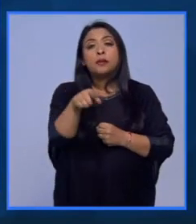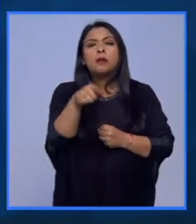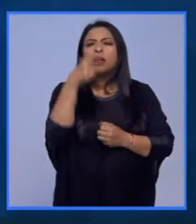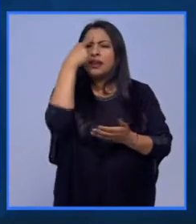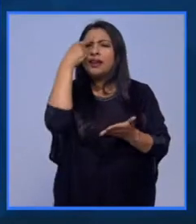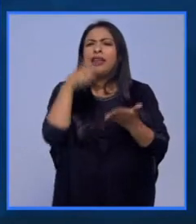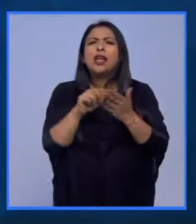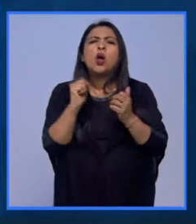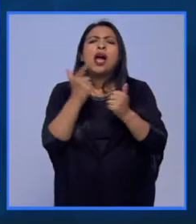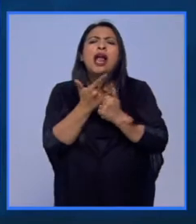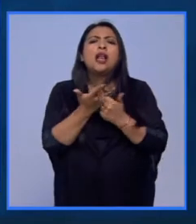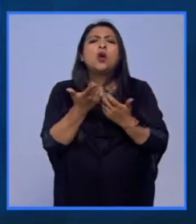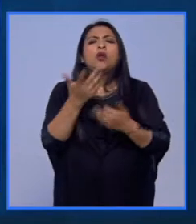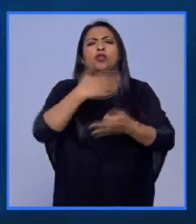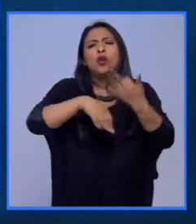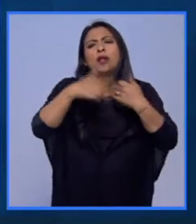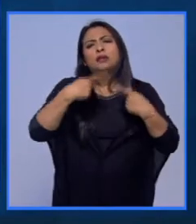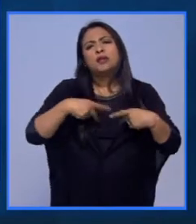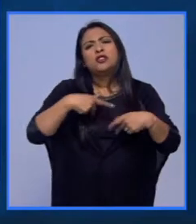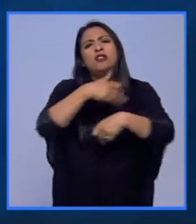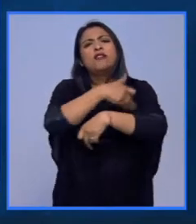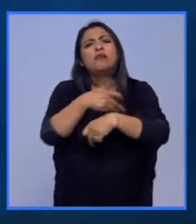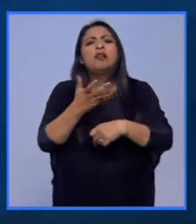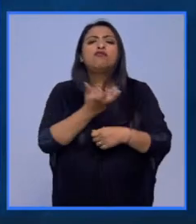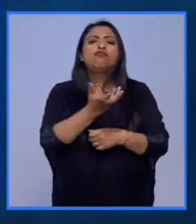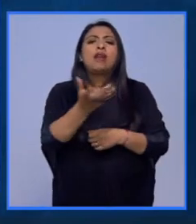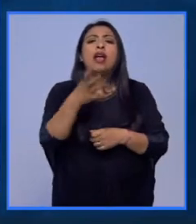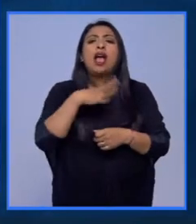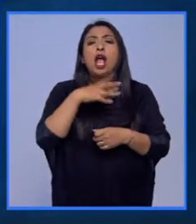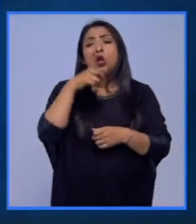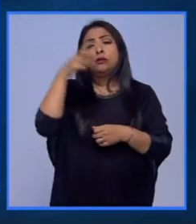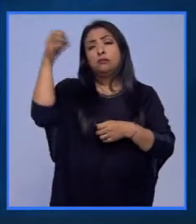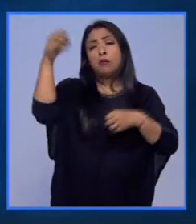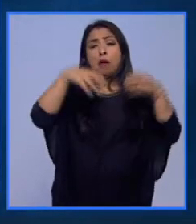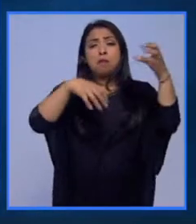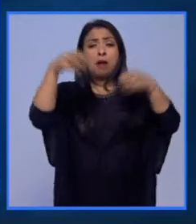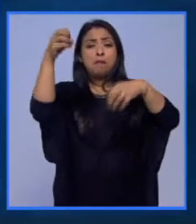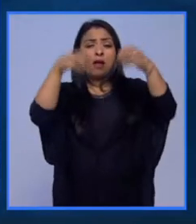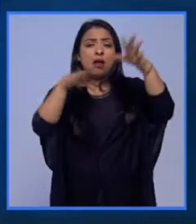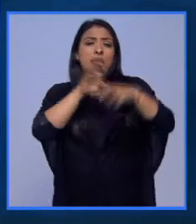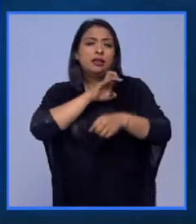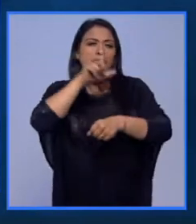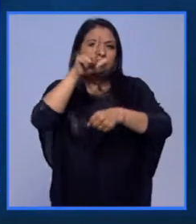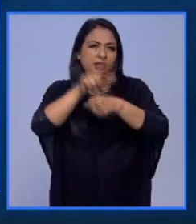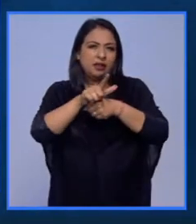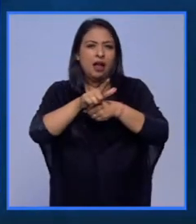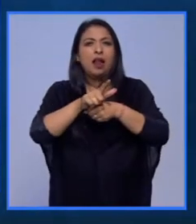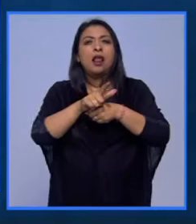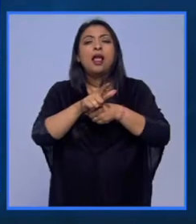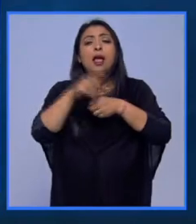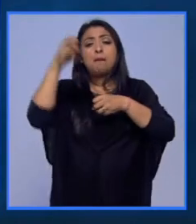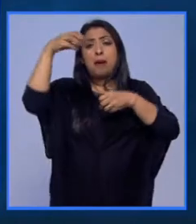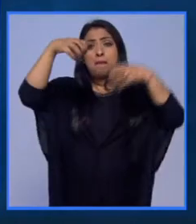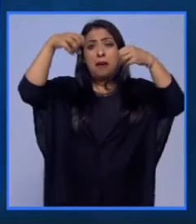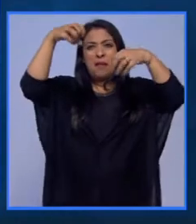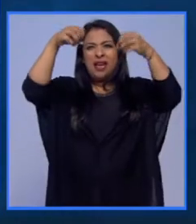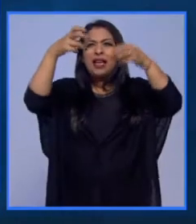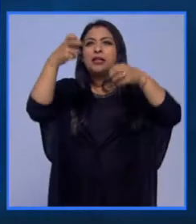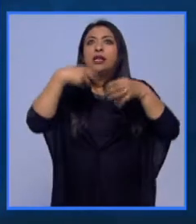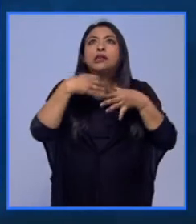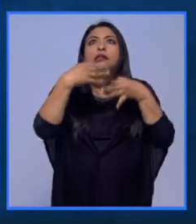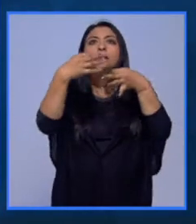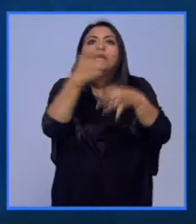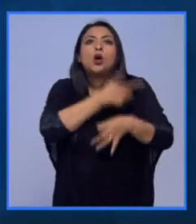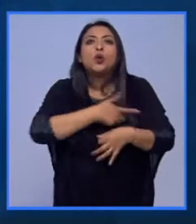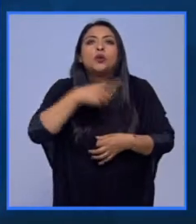que algo que disfruta mucho toda la familia también es el paseo de luces. Hay una iluminación muy especial que se coloca, que es de las cuestiones